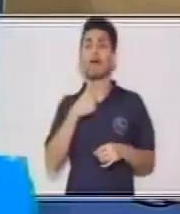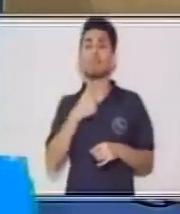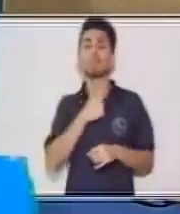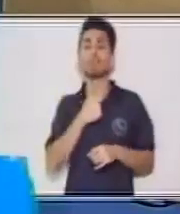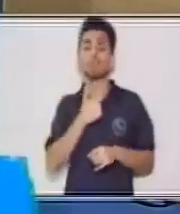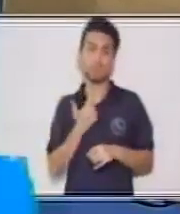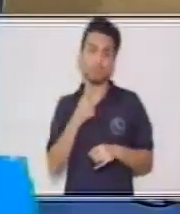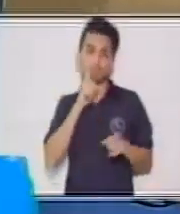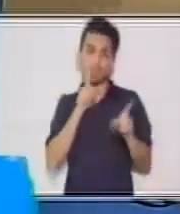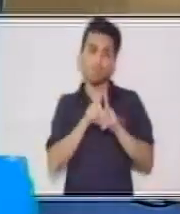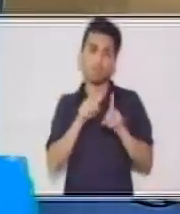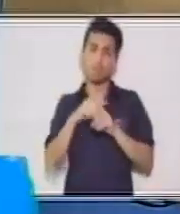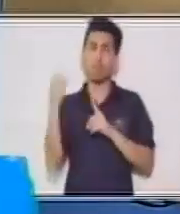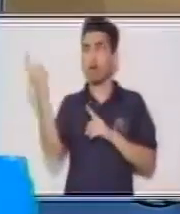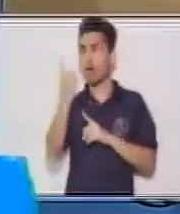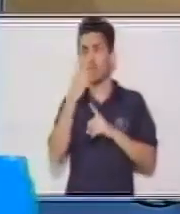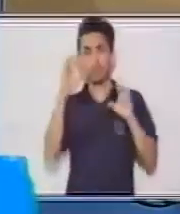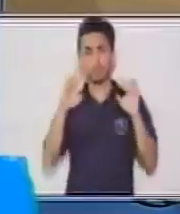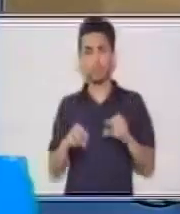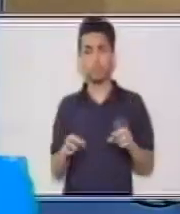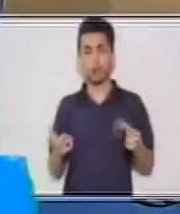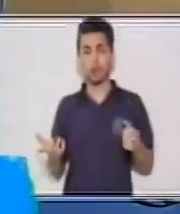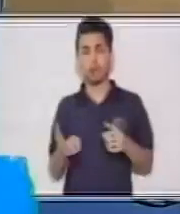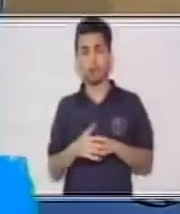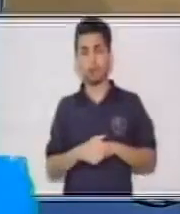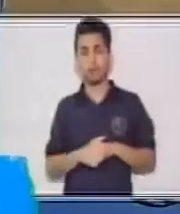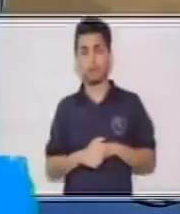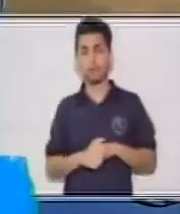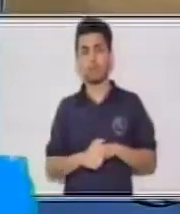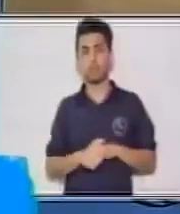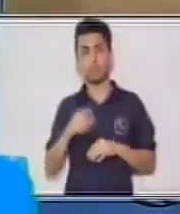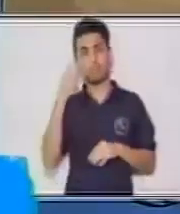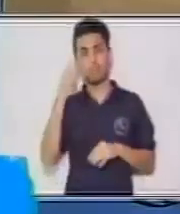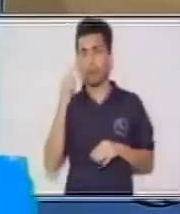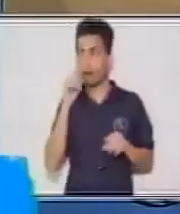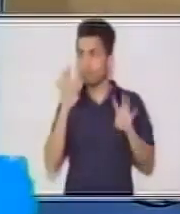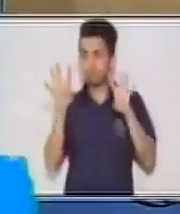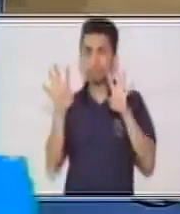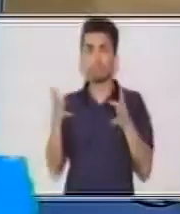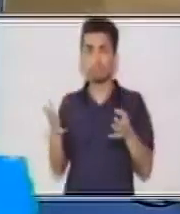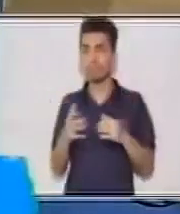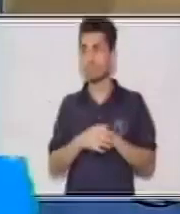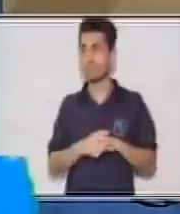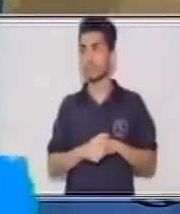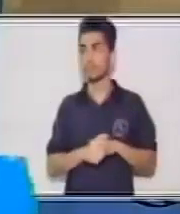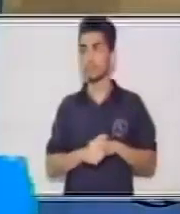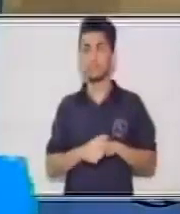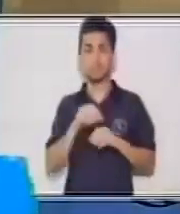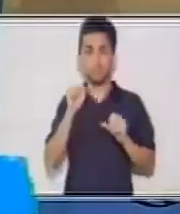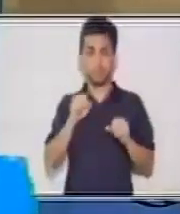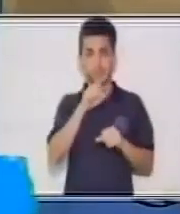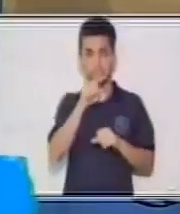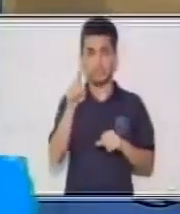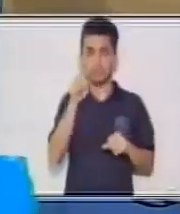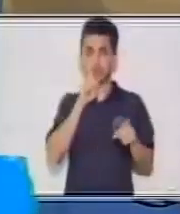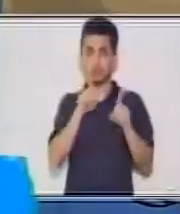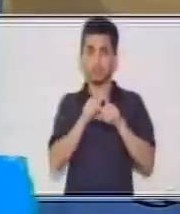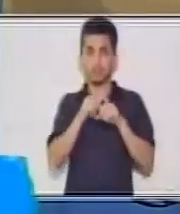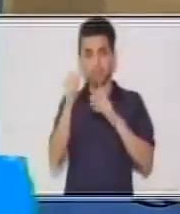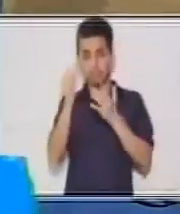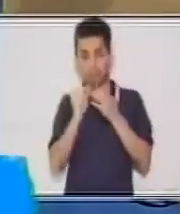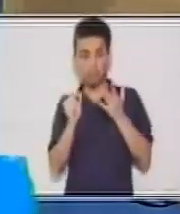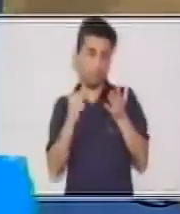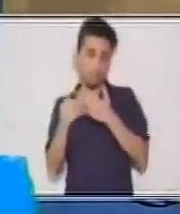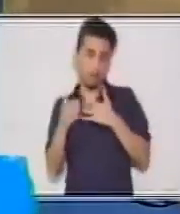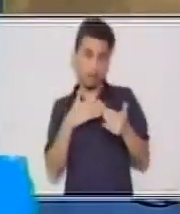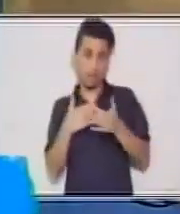para cualquier persona que va en rumbo, ¿verdad? Entonces, pueden ustedes dibujar y hacer lo que ustedes